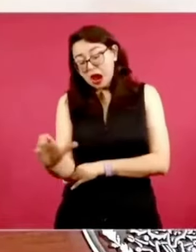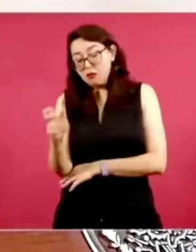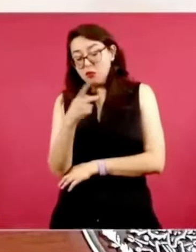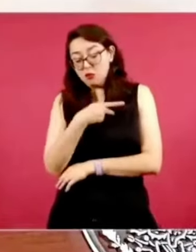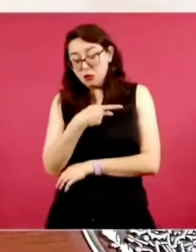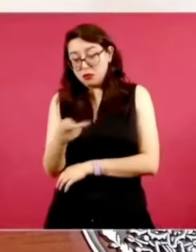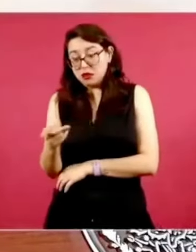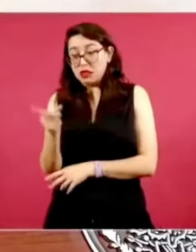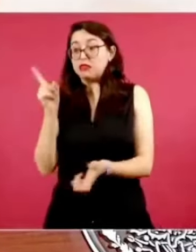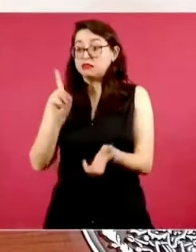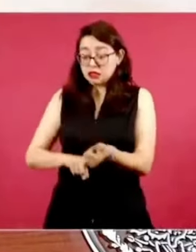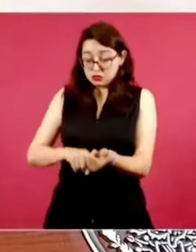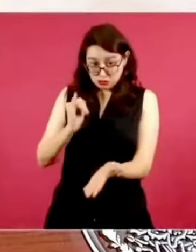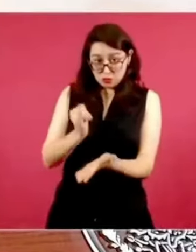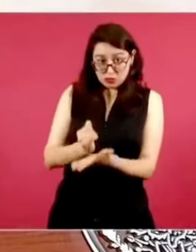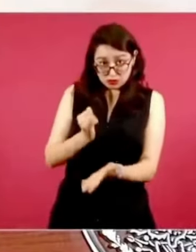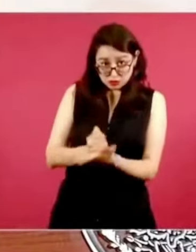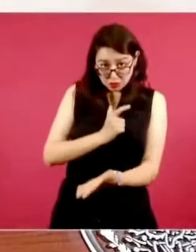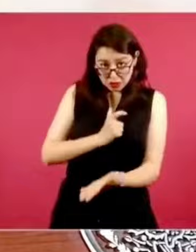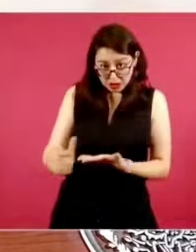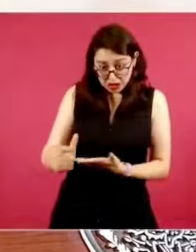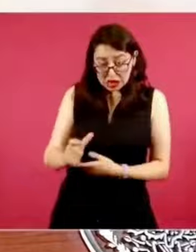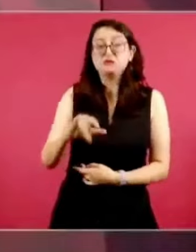porque las mercancías que